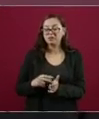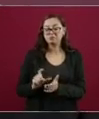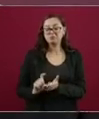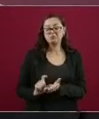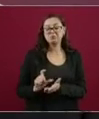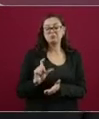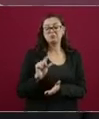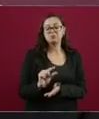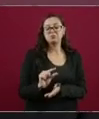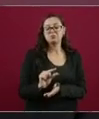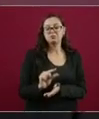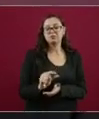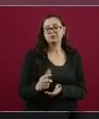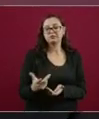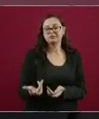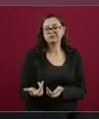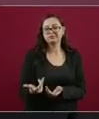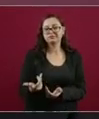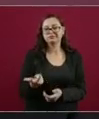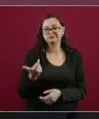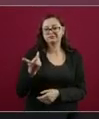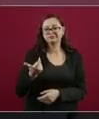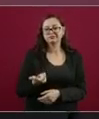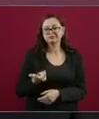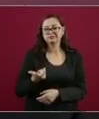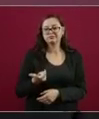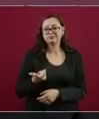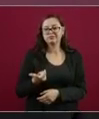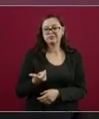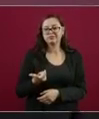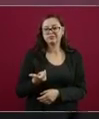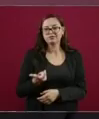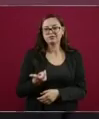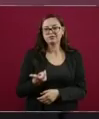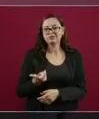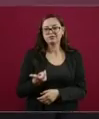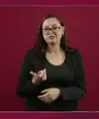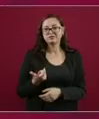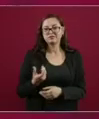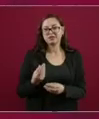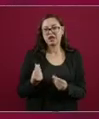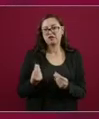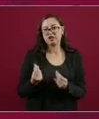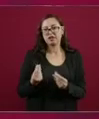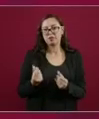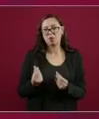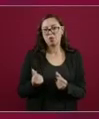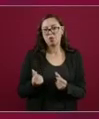la mayor parte entregado en efectivo